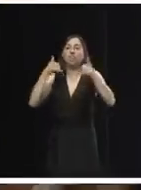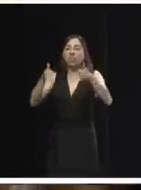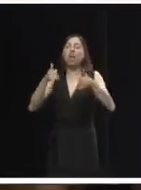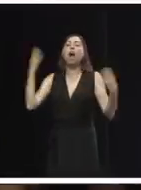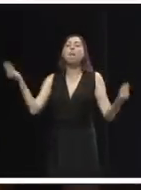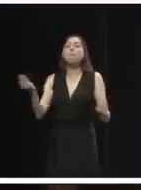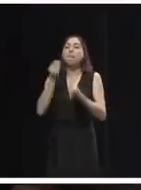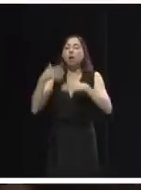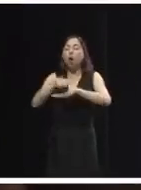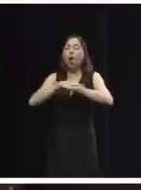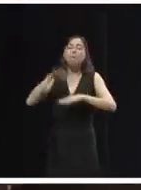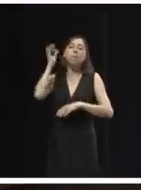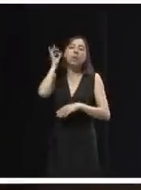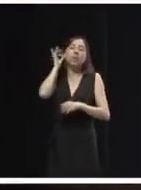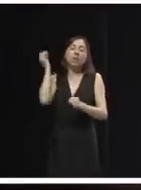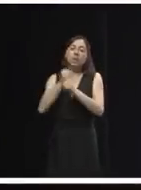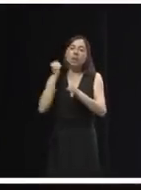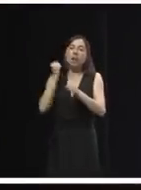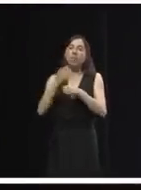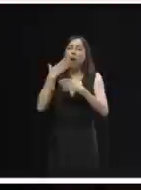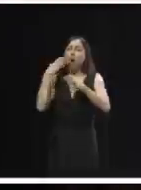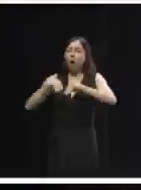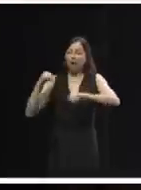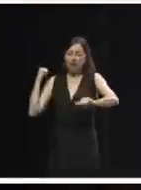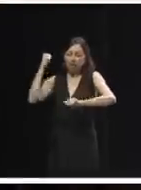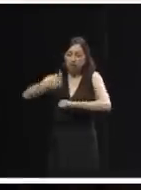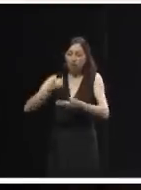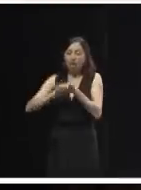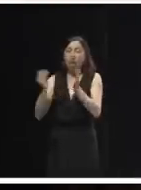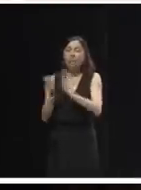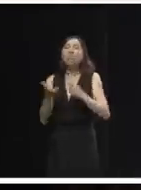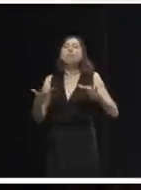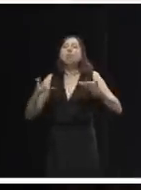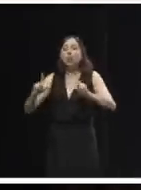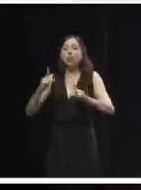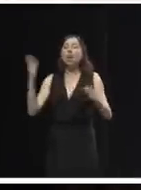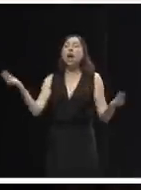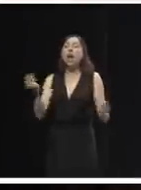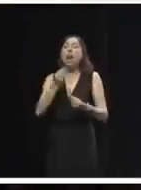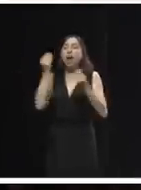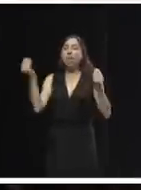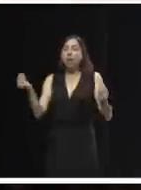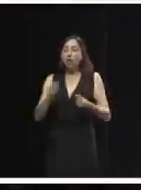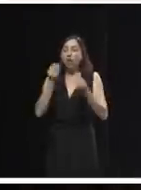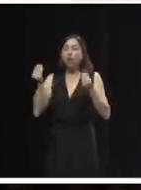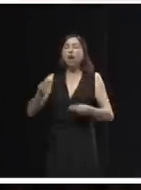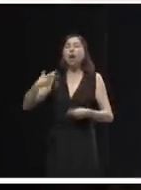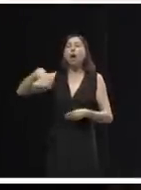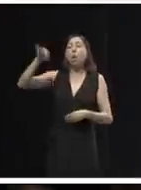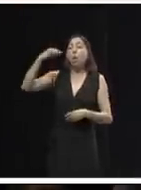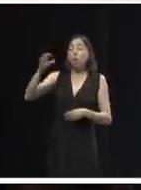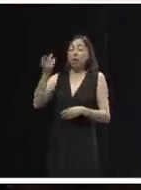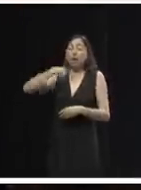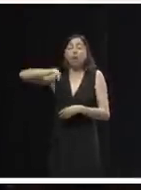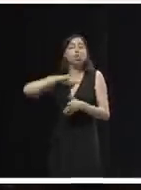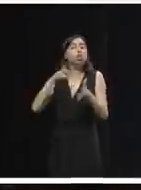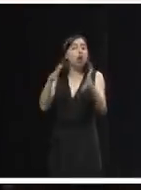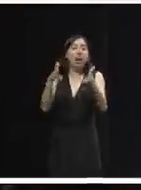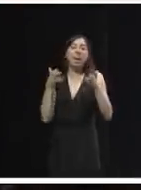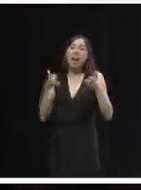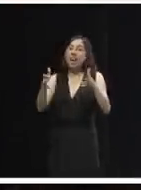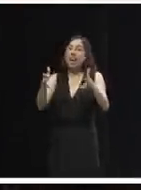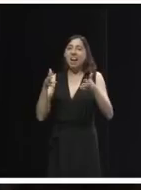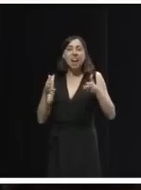mejor ministra de Trabajo de nuestra historia democrática, la mejor vicepresidenta del gobierno. ¡Vamos a ganar! ¡Vamos a